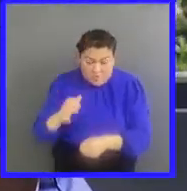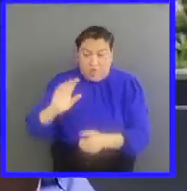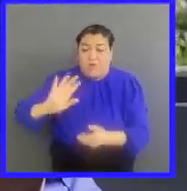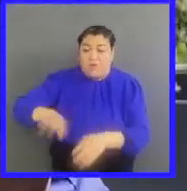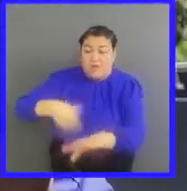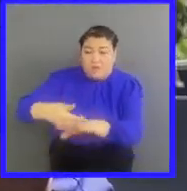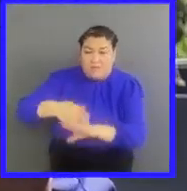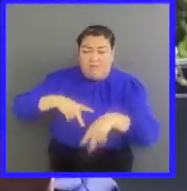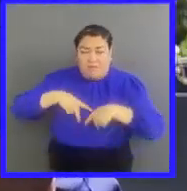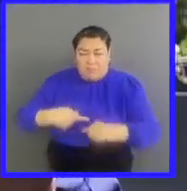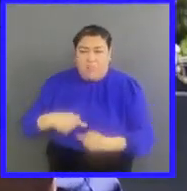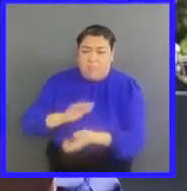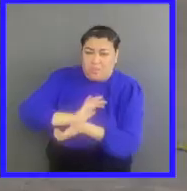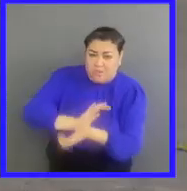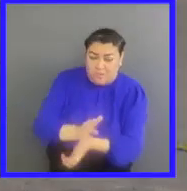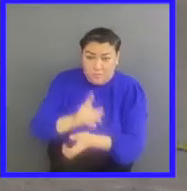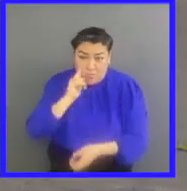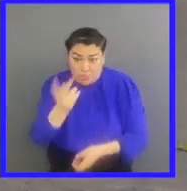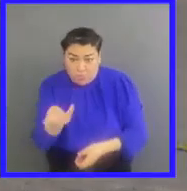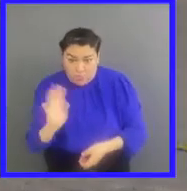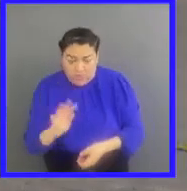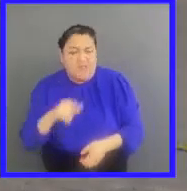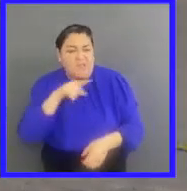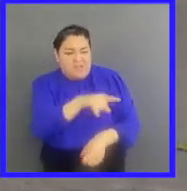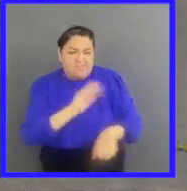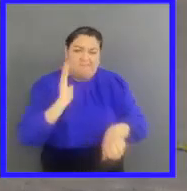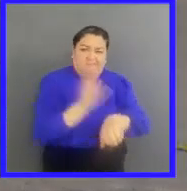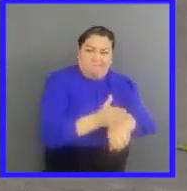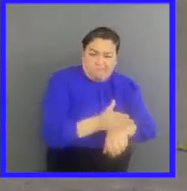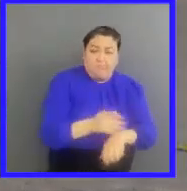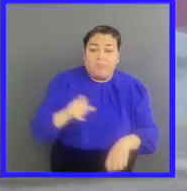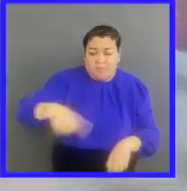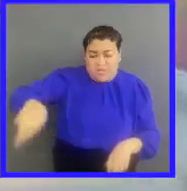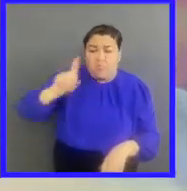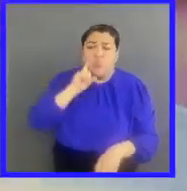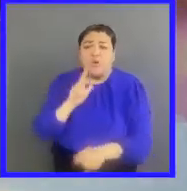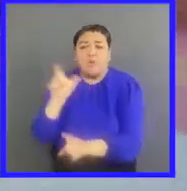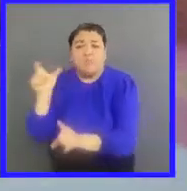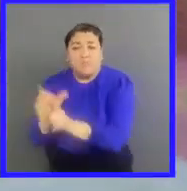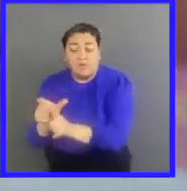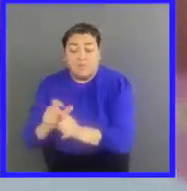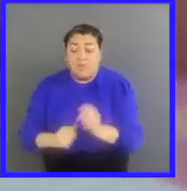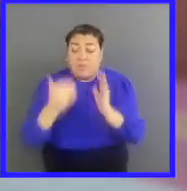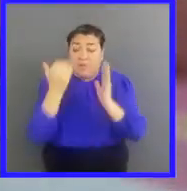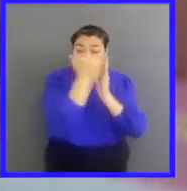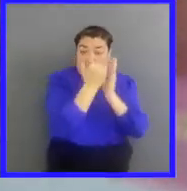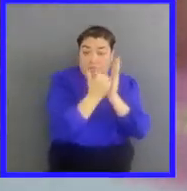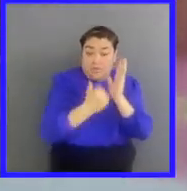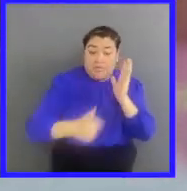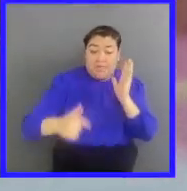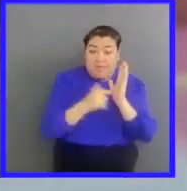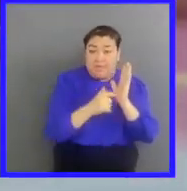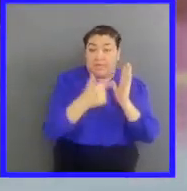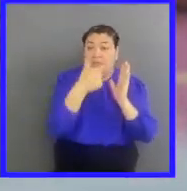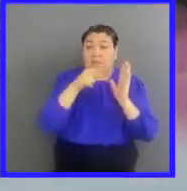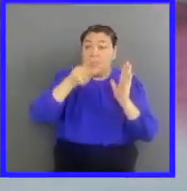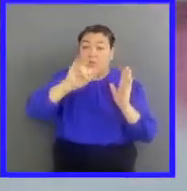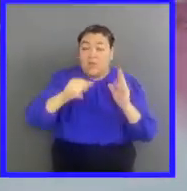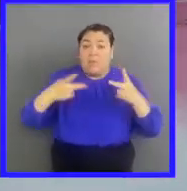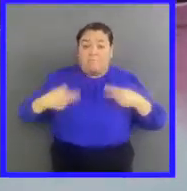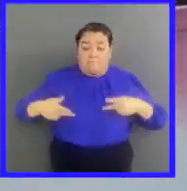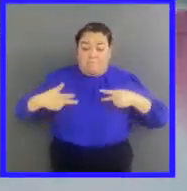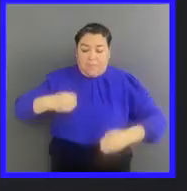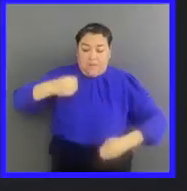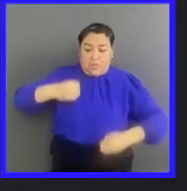que enfrentan mujeres, niñas y adolescentes en el país. Este protocolo es una guía útil para quienes, desde la práctica y aplicación